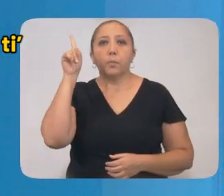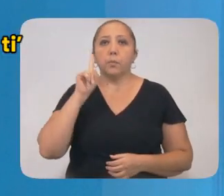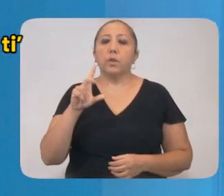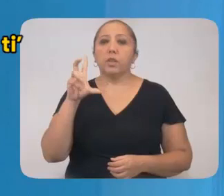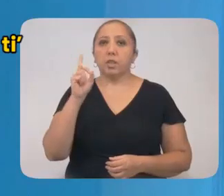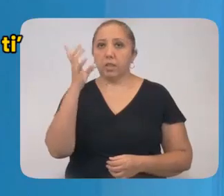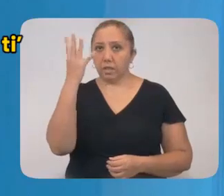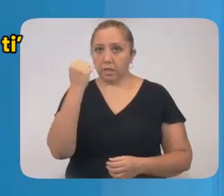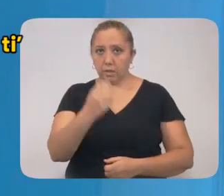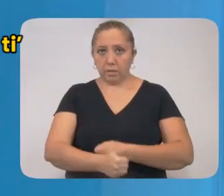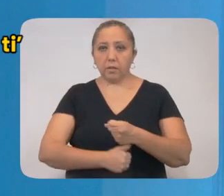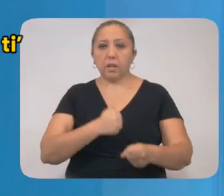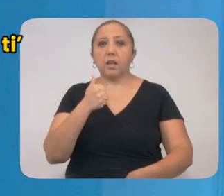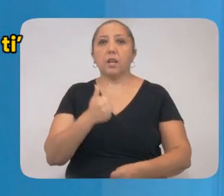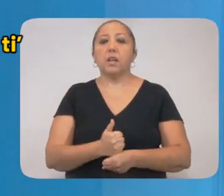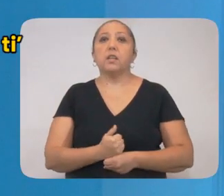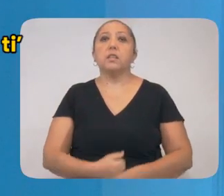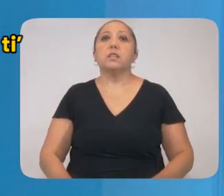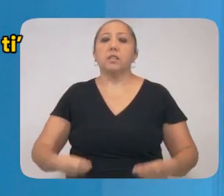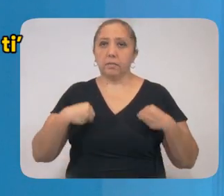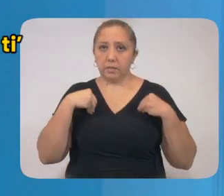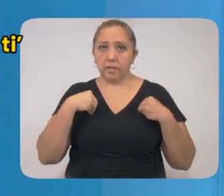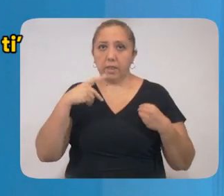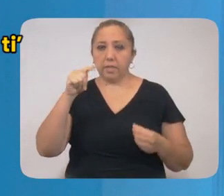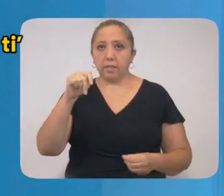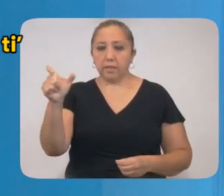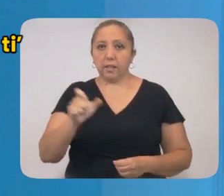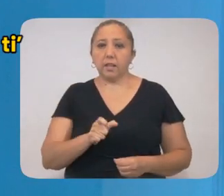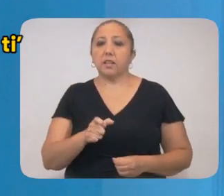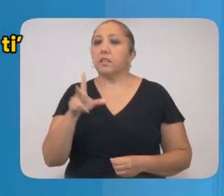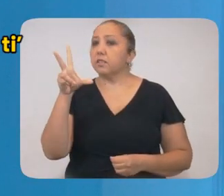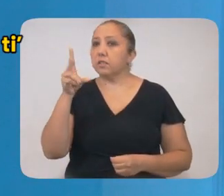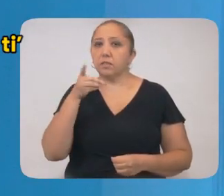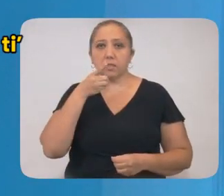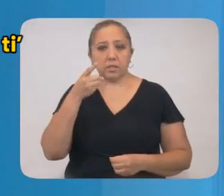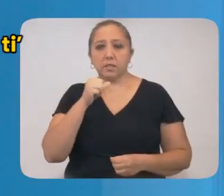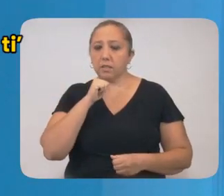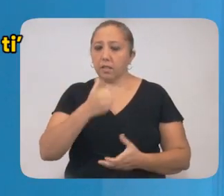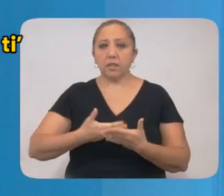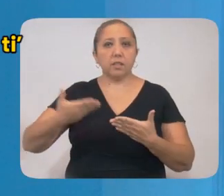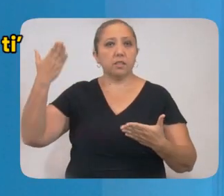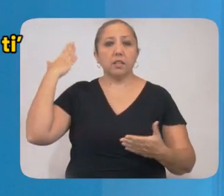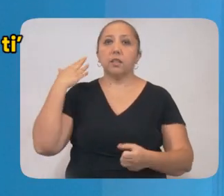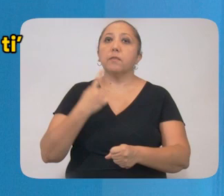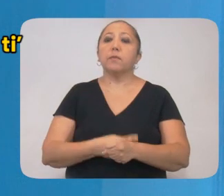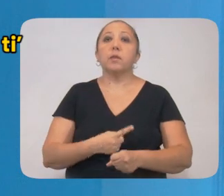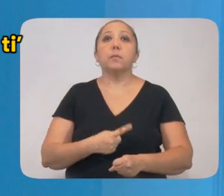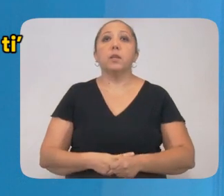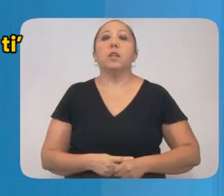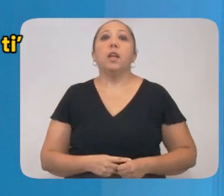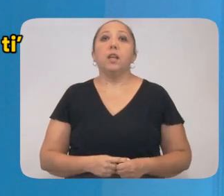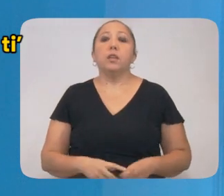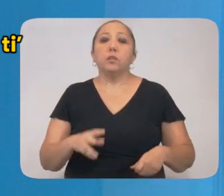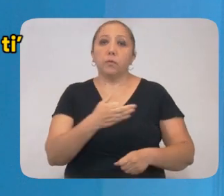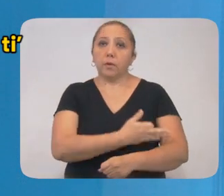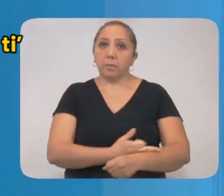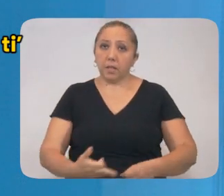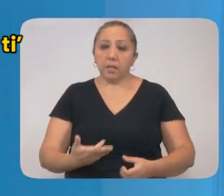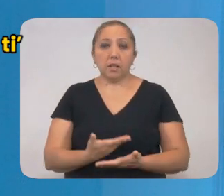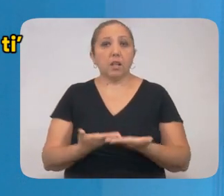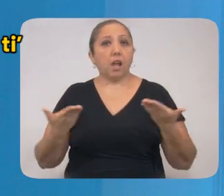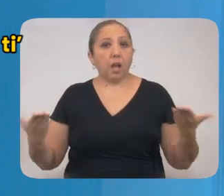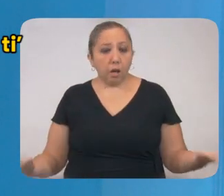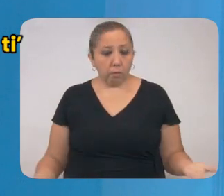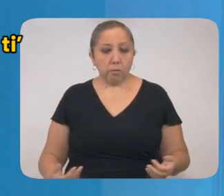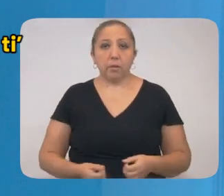de 39 años de edad, originaria y residente de Tecash. No se reportan antecedentes de enfermedades. Sus contactos hasta el